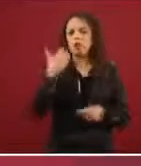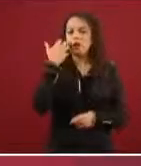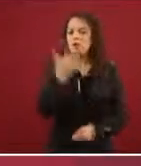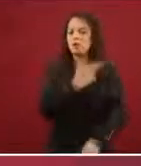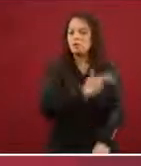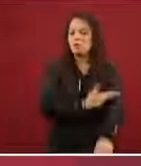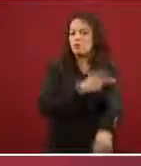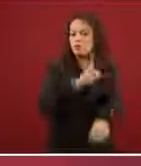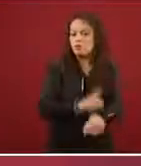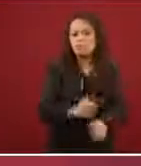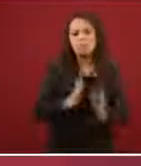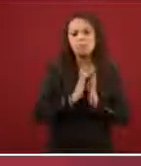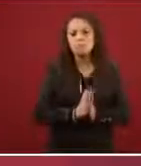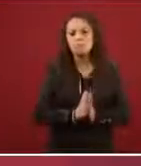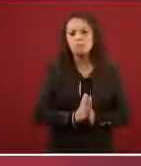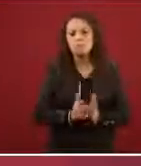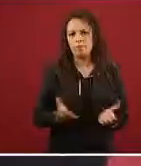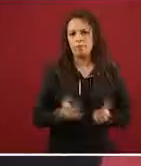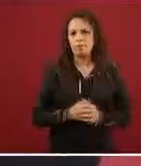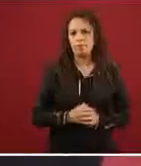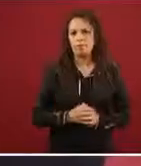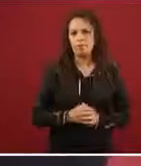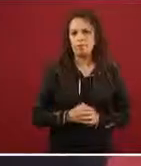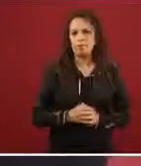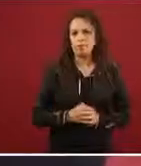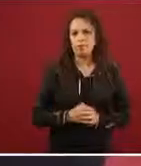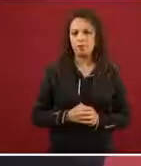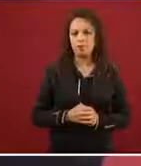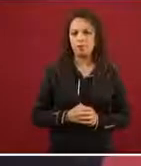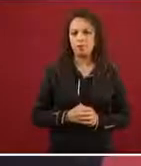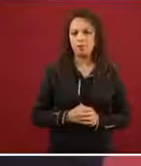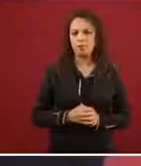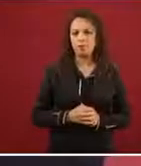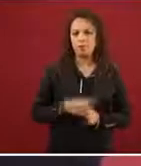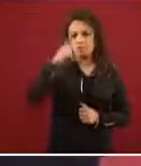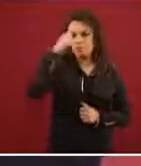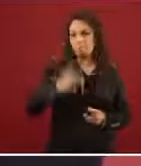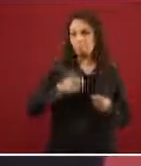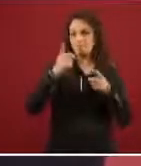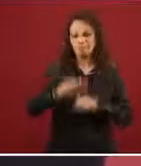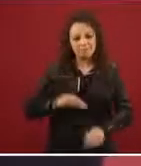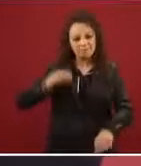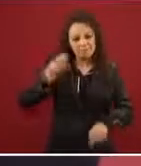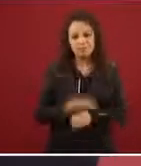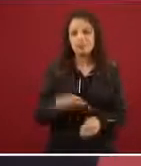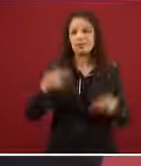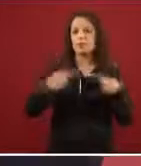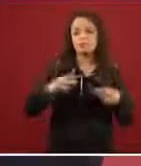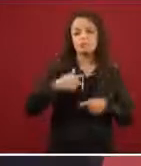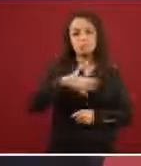si repito, se estigmatiza al corrupto, porque